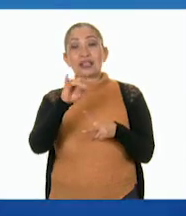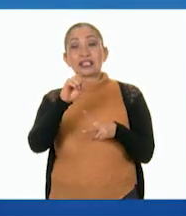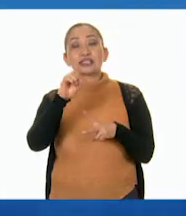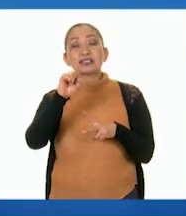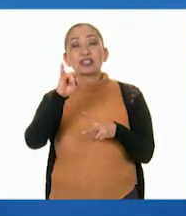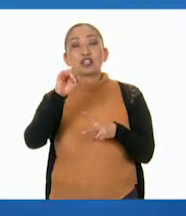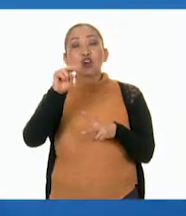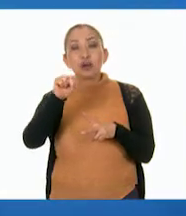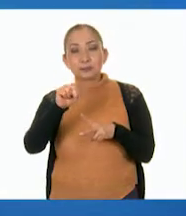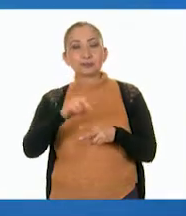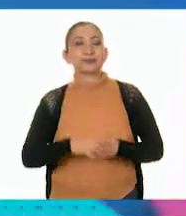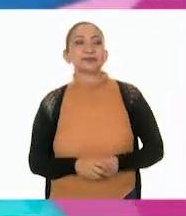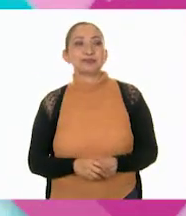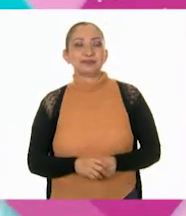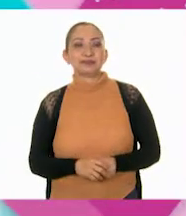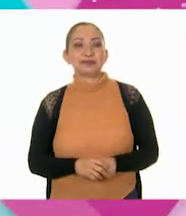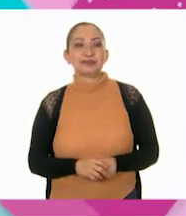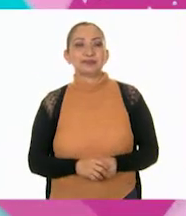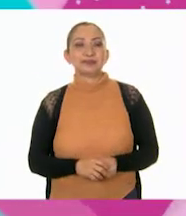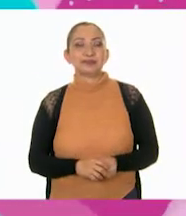división. ¿Ok?